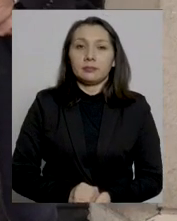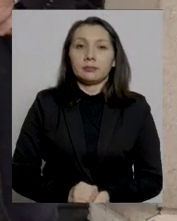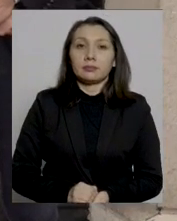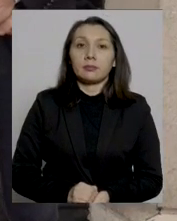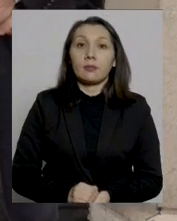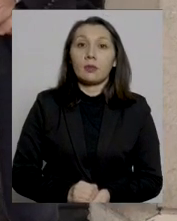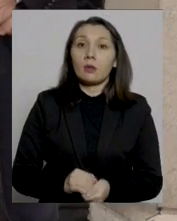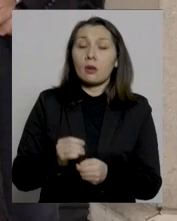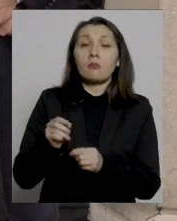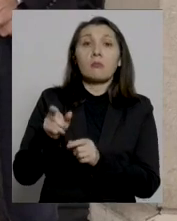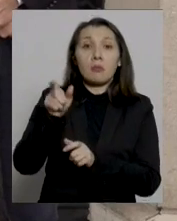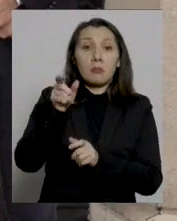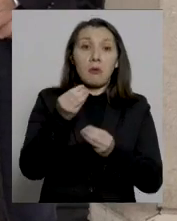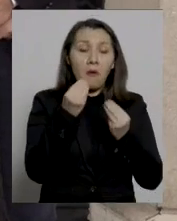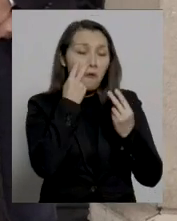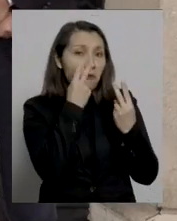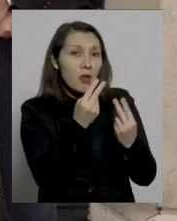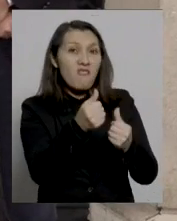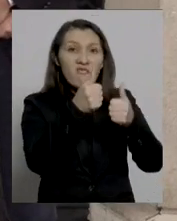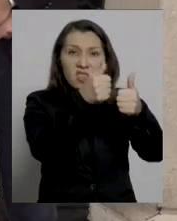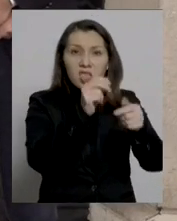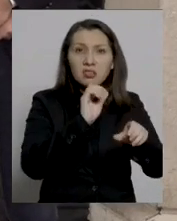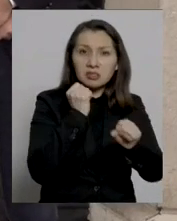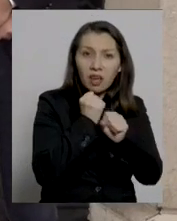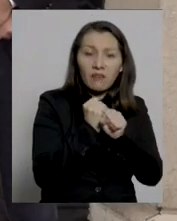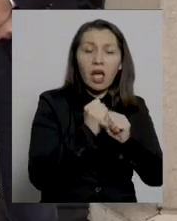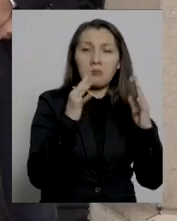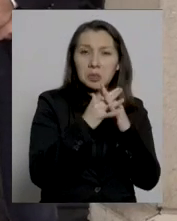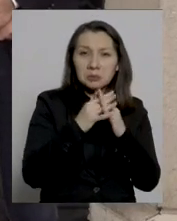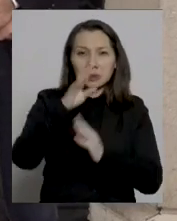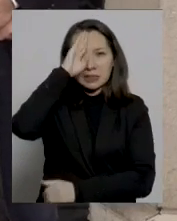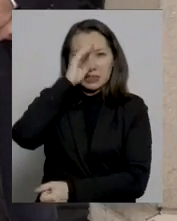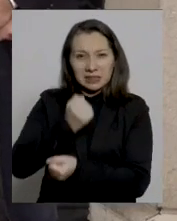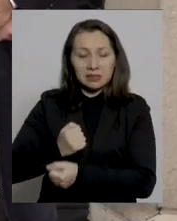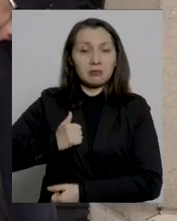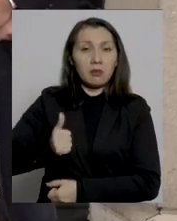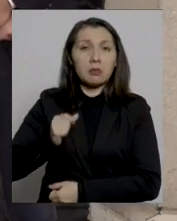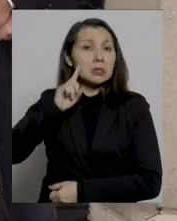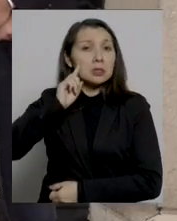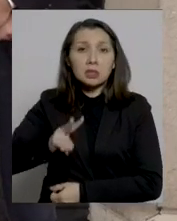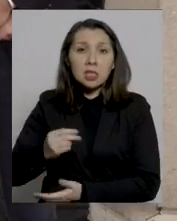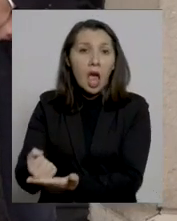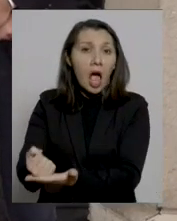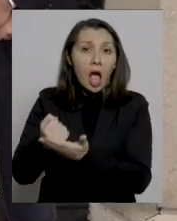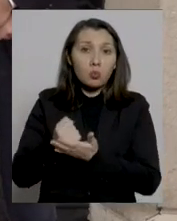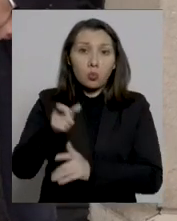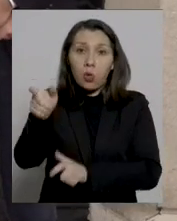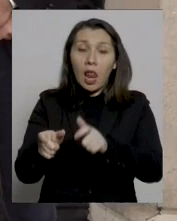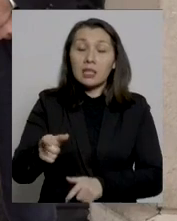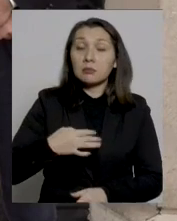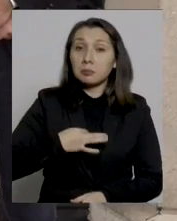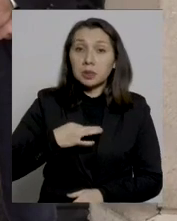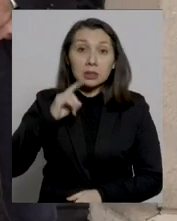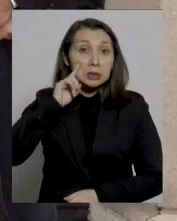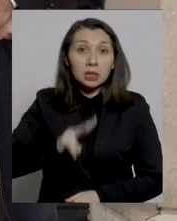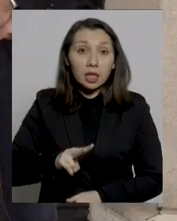por bien que lo hagan las Fuerzas Armadas, Carabineros y Investigaciones, si no hay colaboración de la ciudadanía,